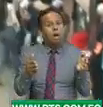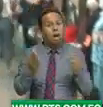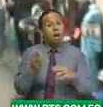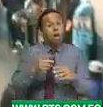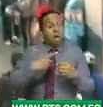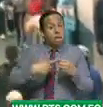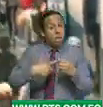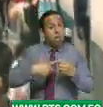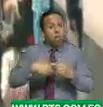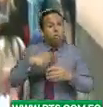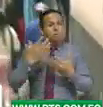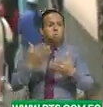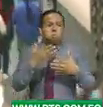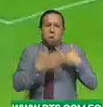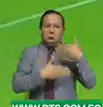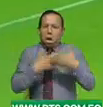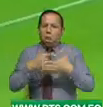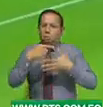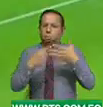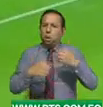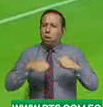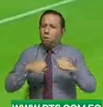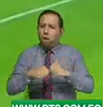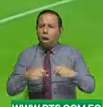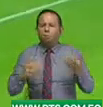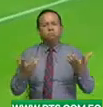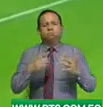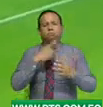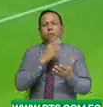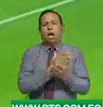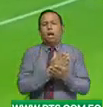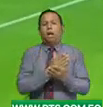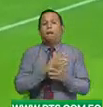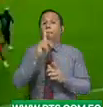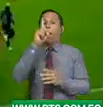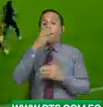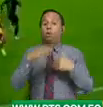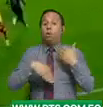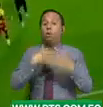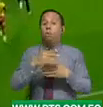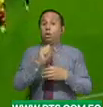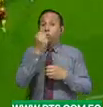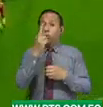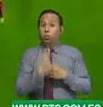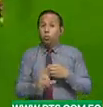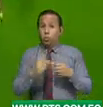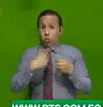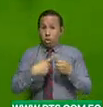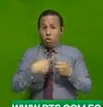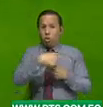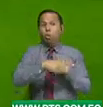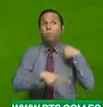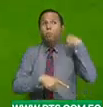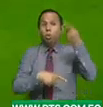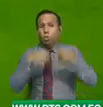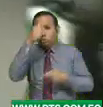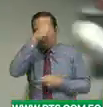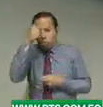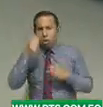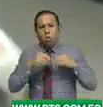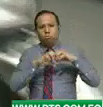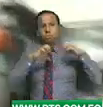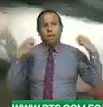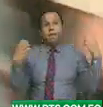pero sí se desarrollará una edición más del superclásico capitalino en el sur de la ciudad el próximo domingo. Allí la policía brindará